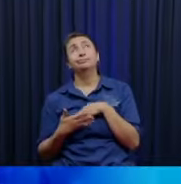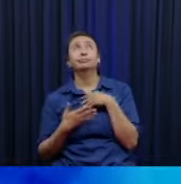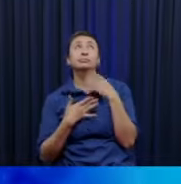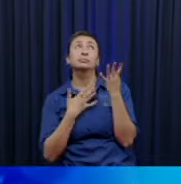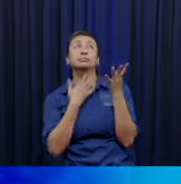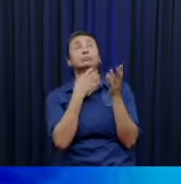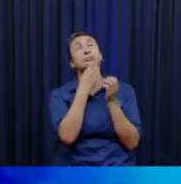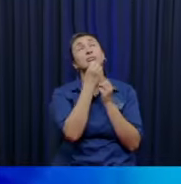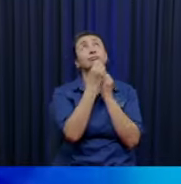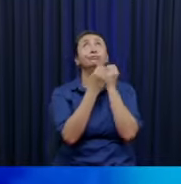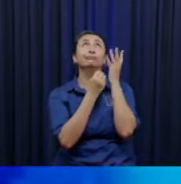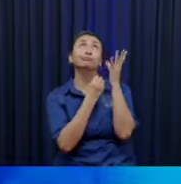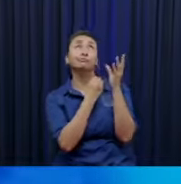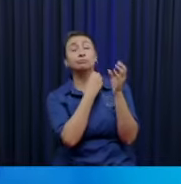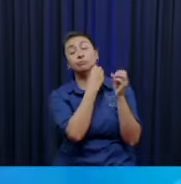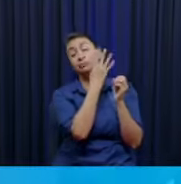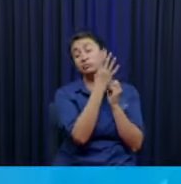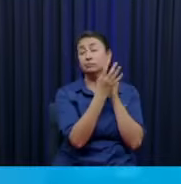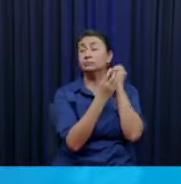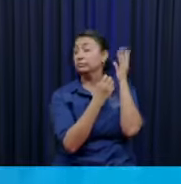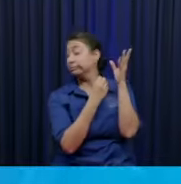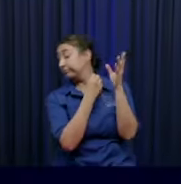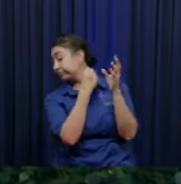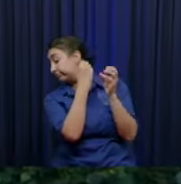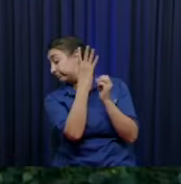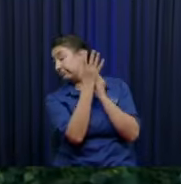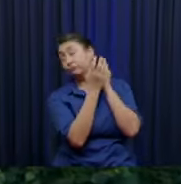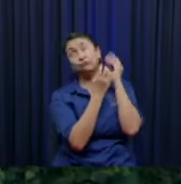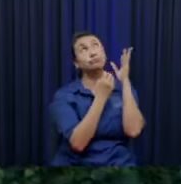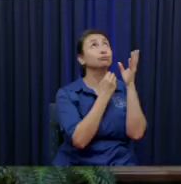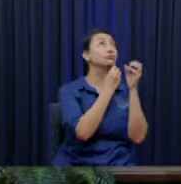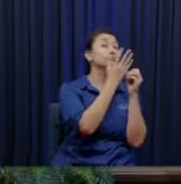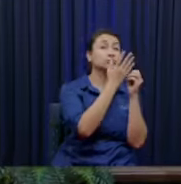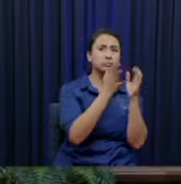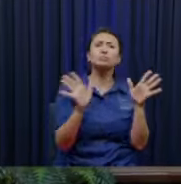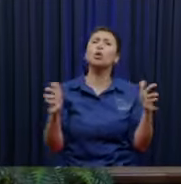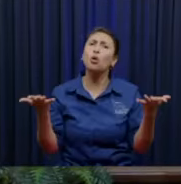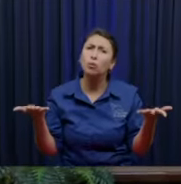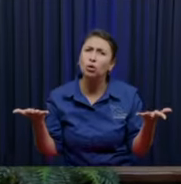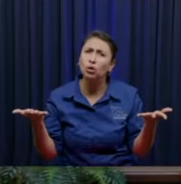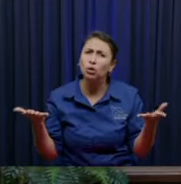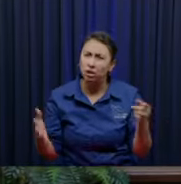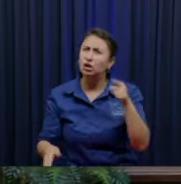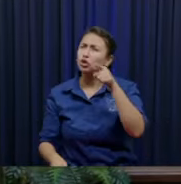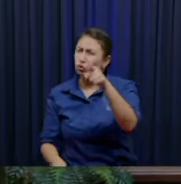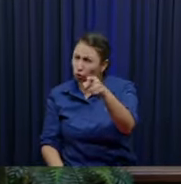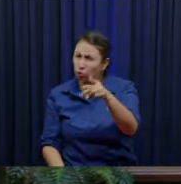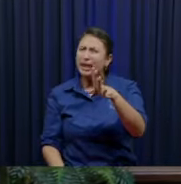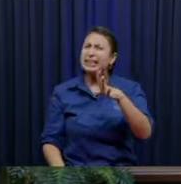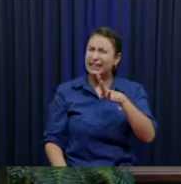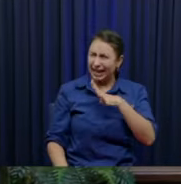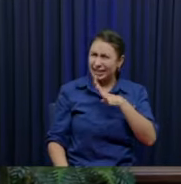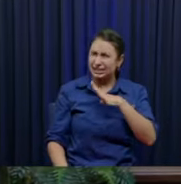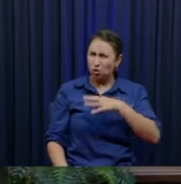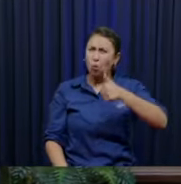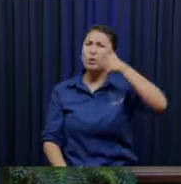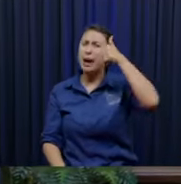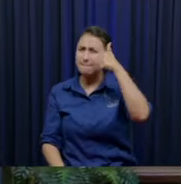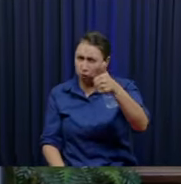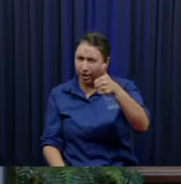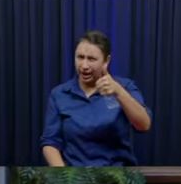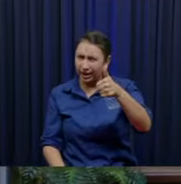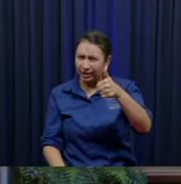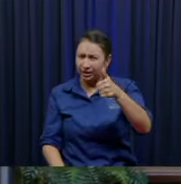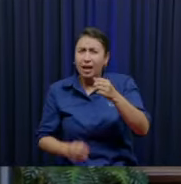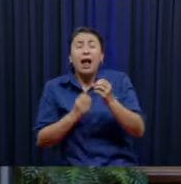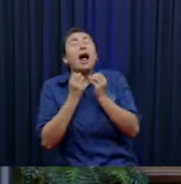conté cómo nosotros empezamos a analizar la alabanza y cómo empezamos a obtener un poco de conocimiento en cuanto